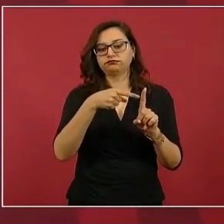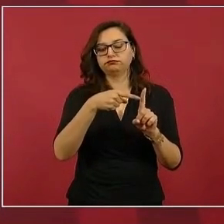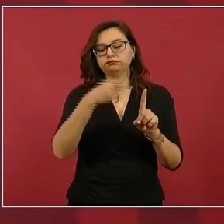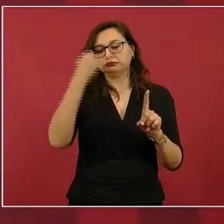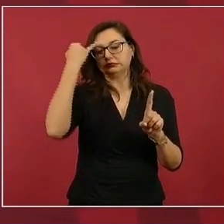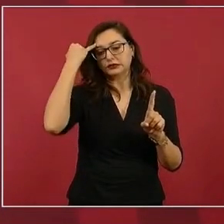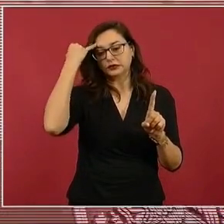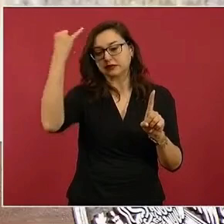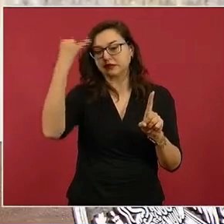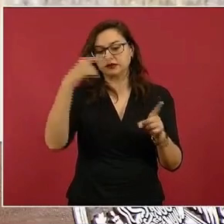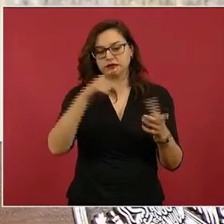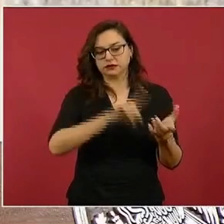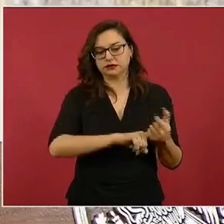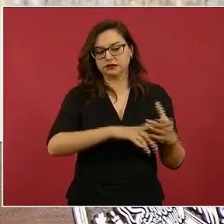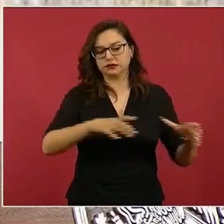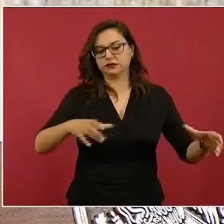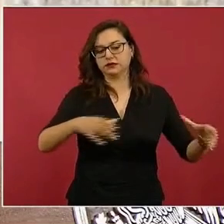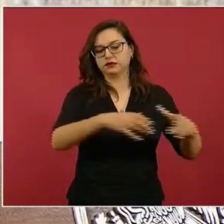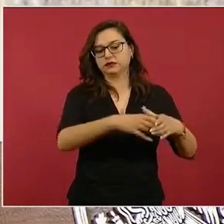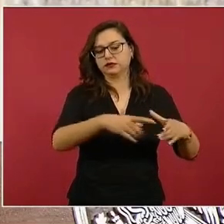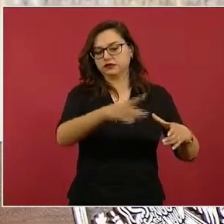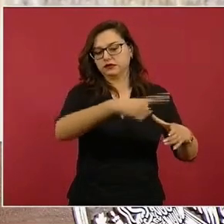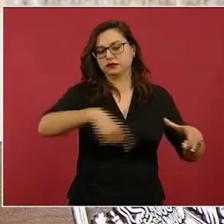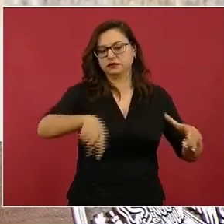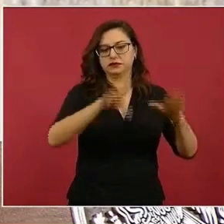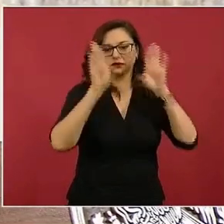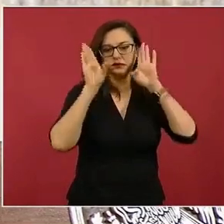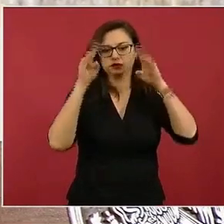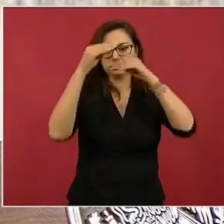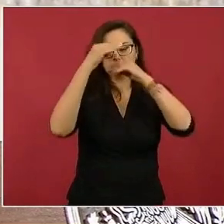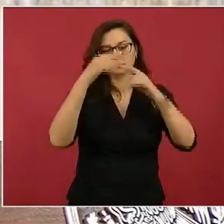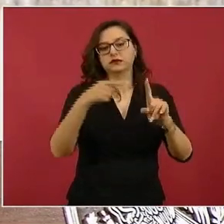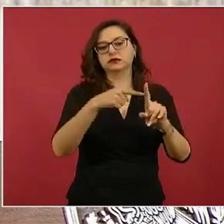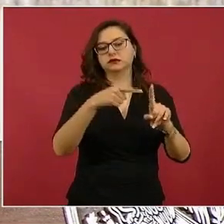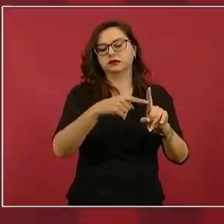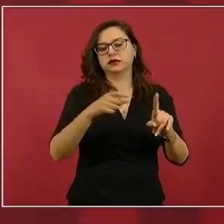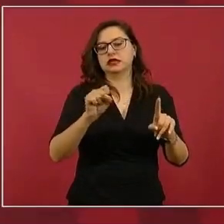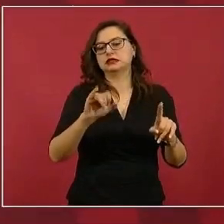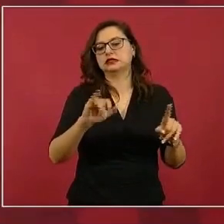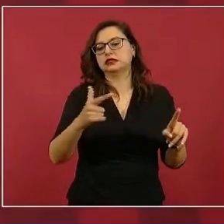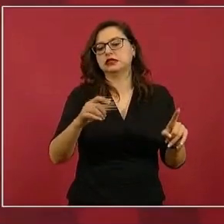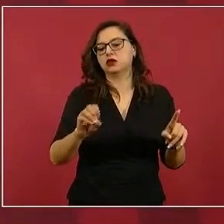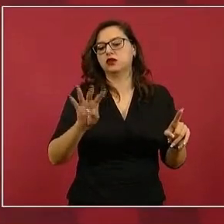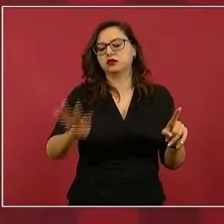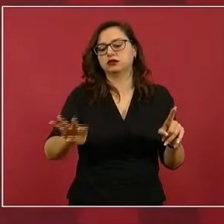más importante del conservadurismo en el siglo XIX, Lucas Alamán,